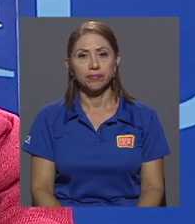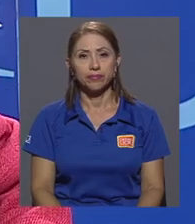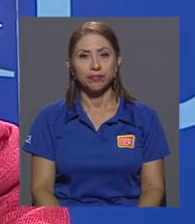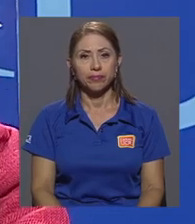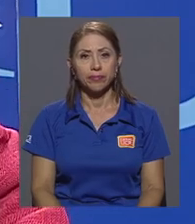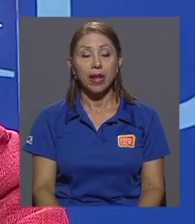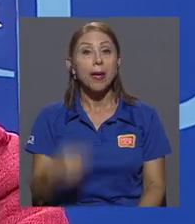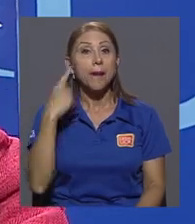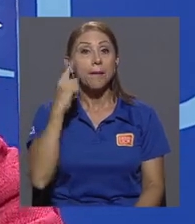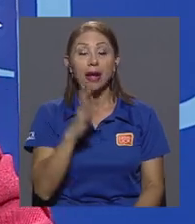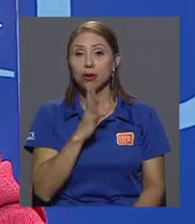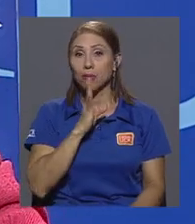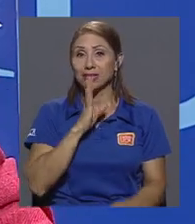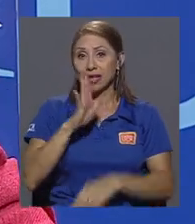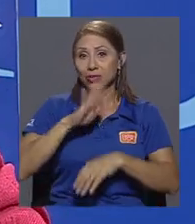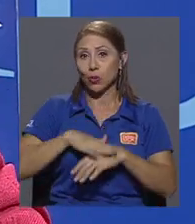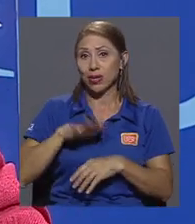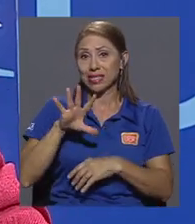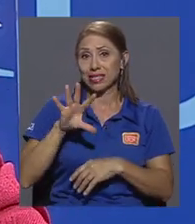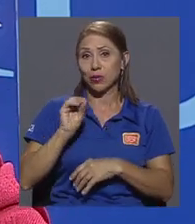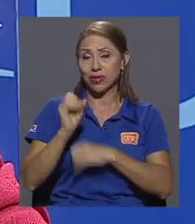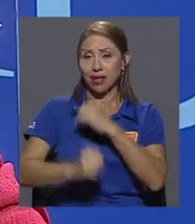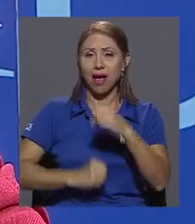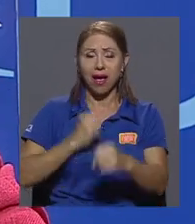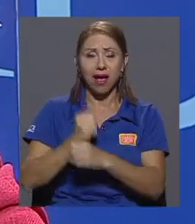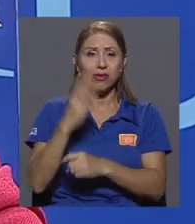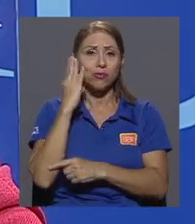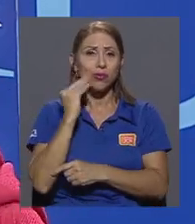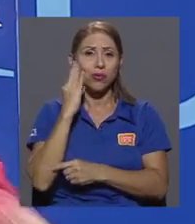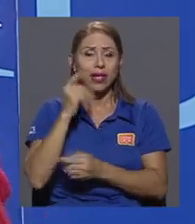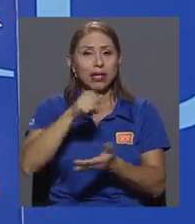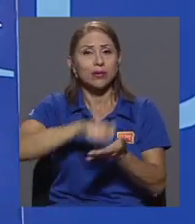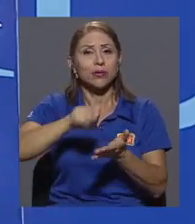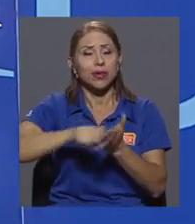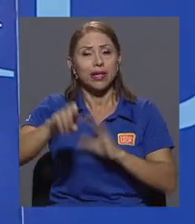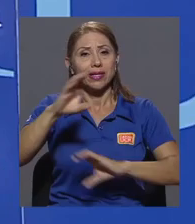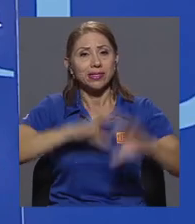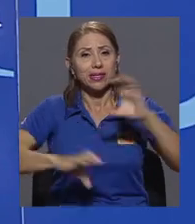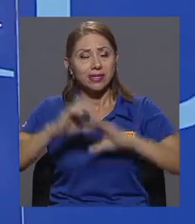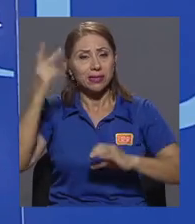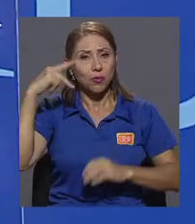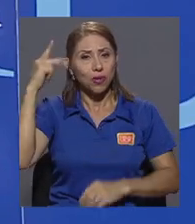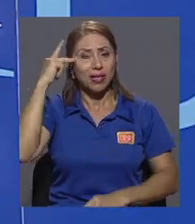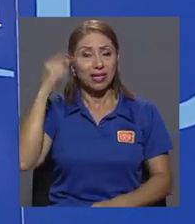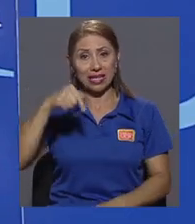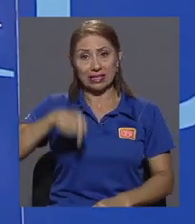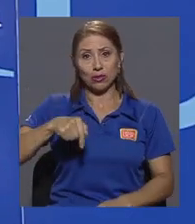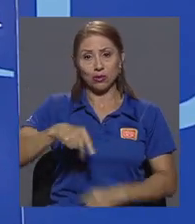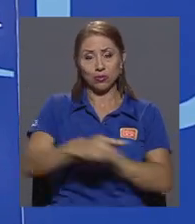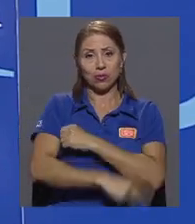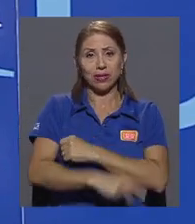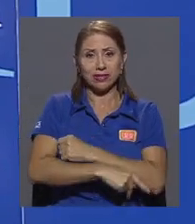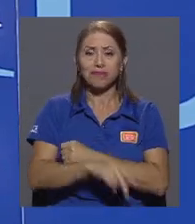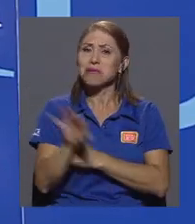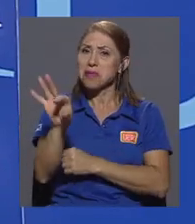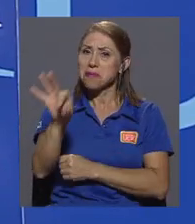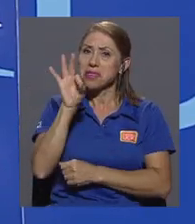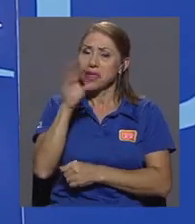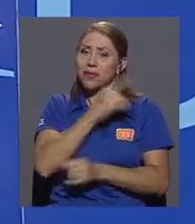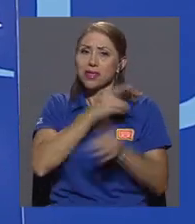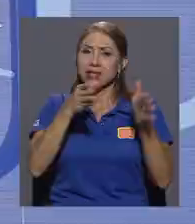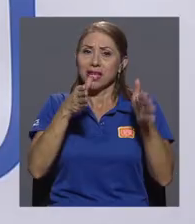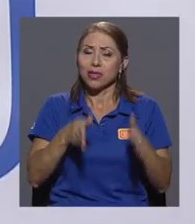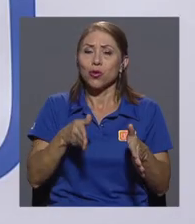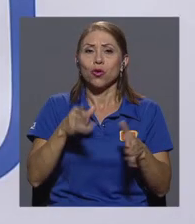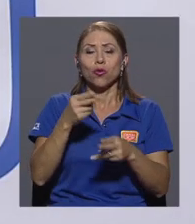y para conversar sobre estos 50 años de trayectoria de la escuela de ciencias políticas en nuestro país se ha invitado al director precisamente de esta unidad